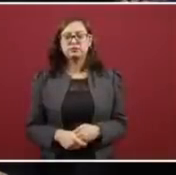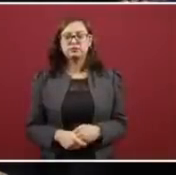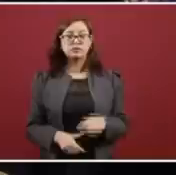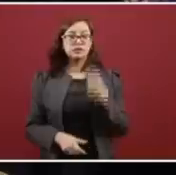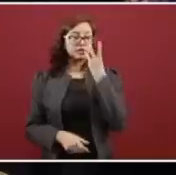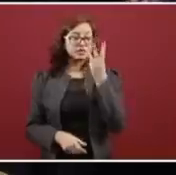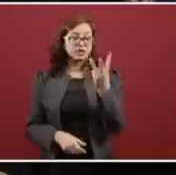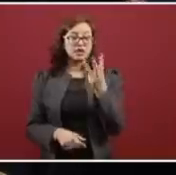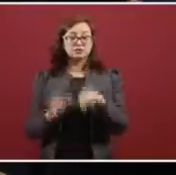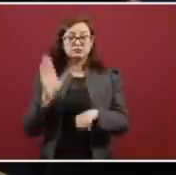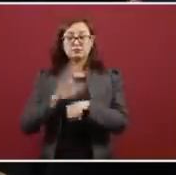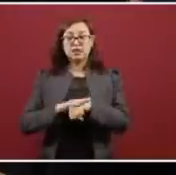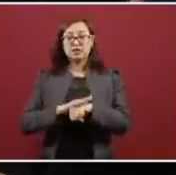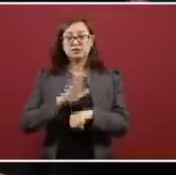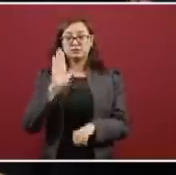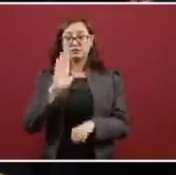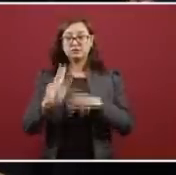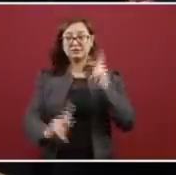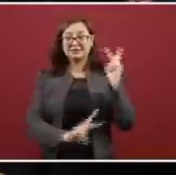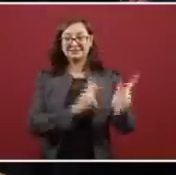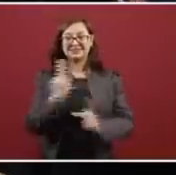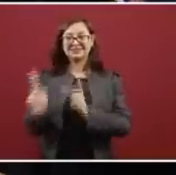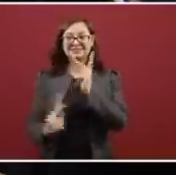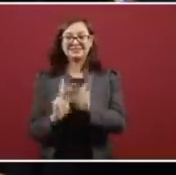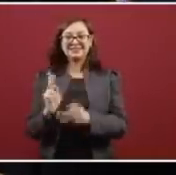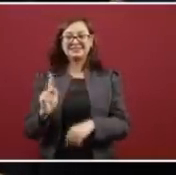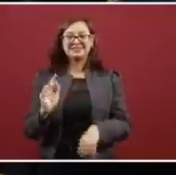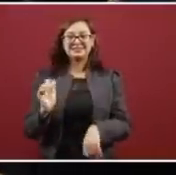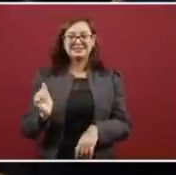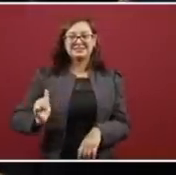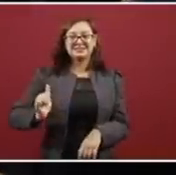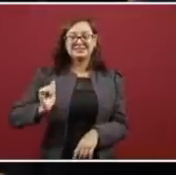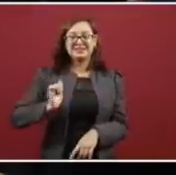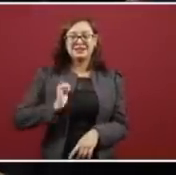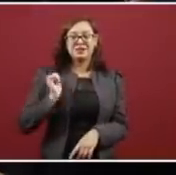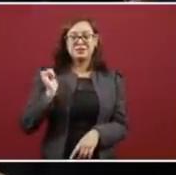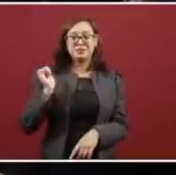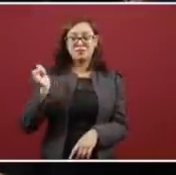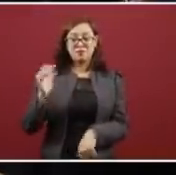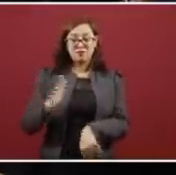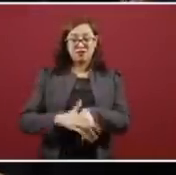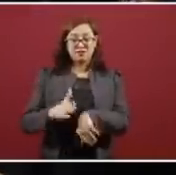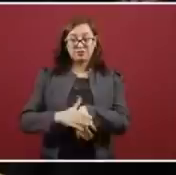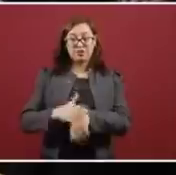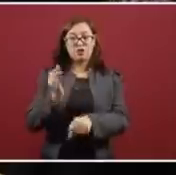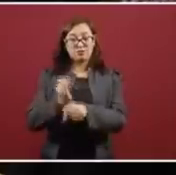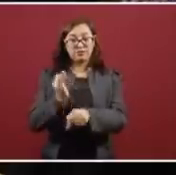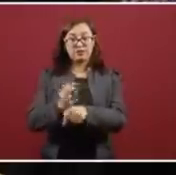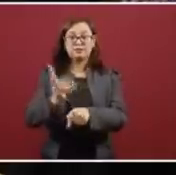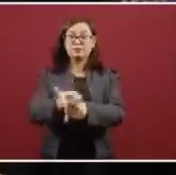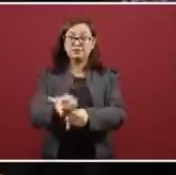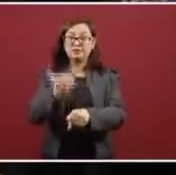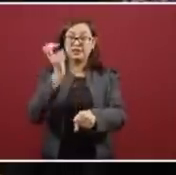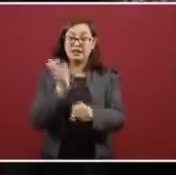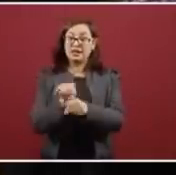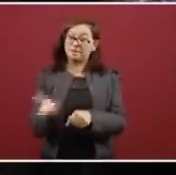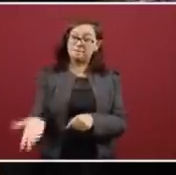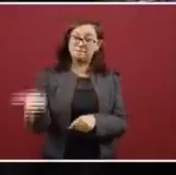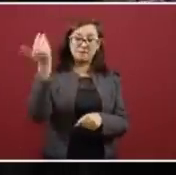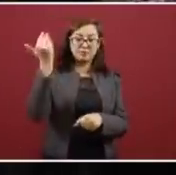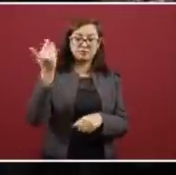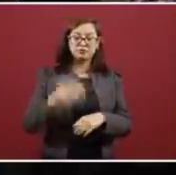3 más no por qué aprovecho para invitarles vamos a iniciar